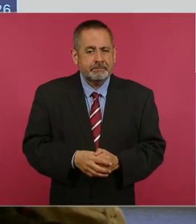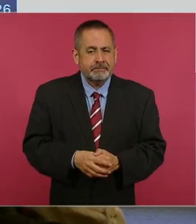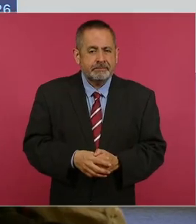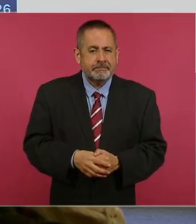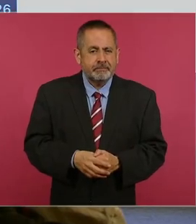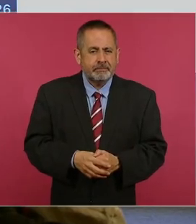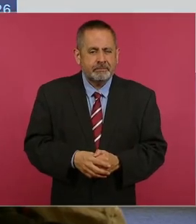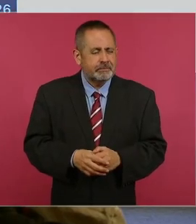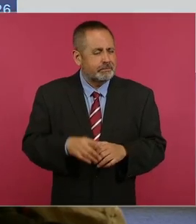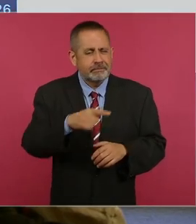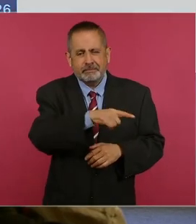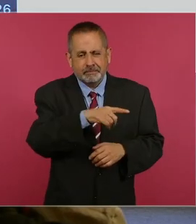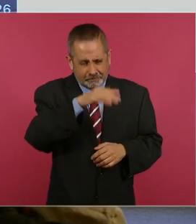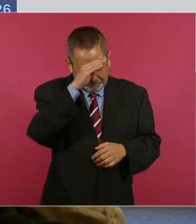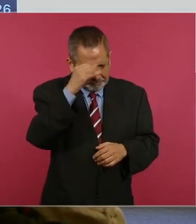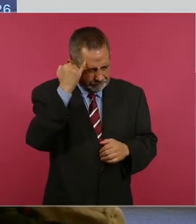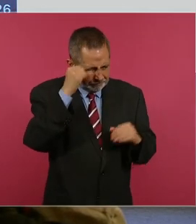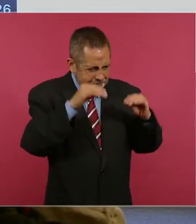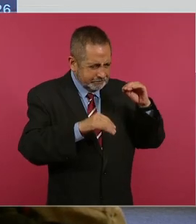cómo están